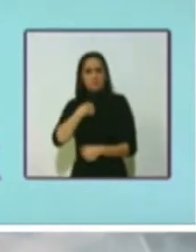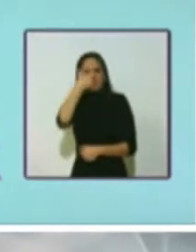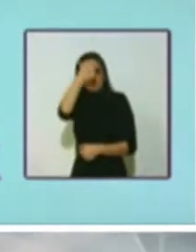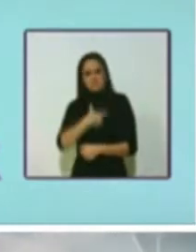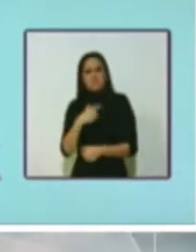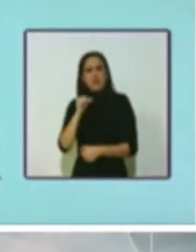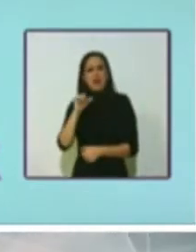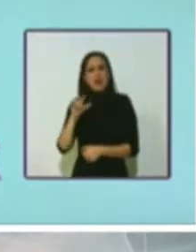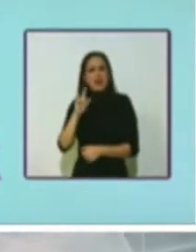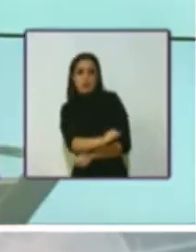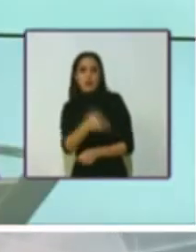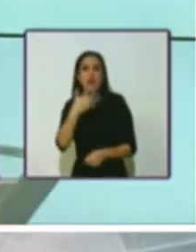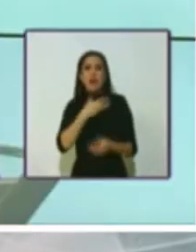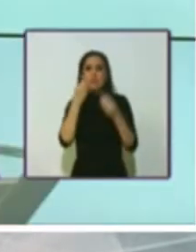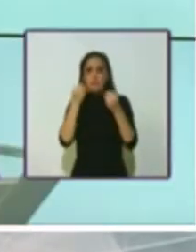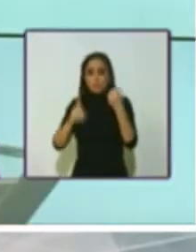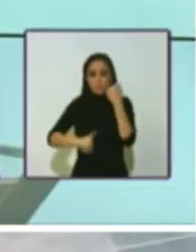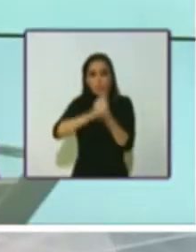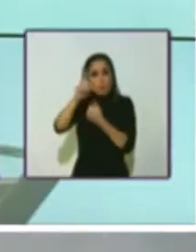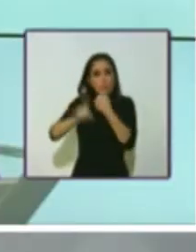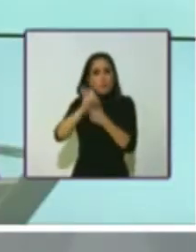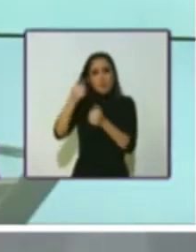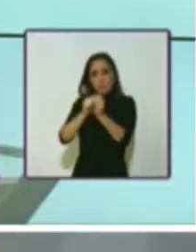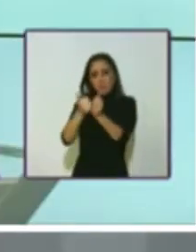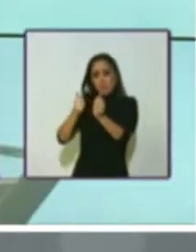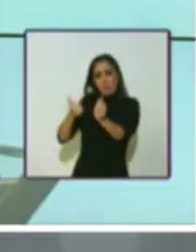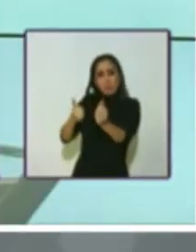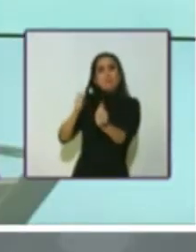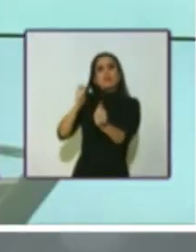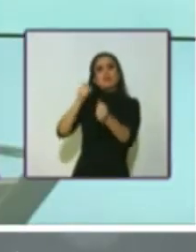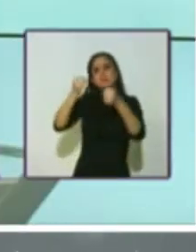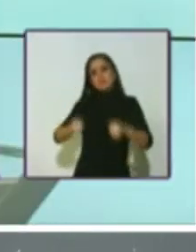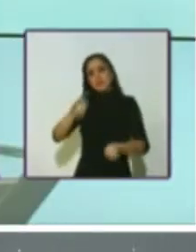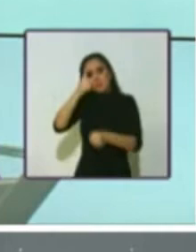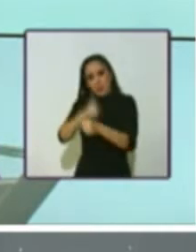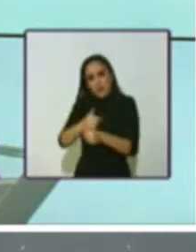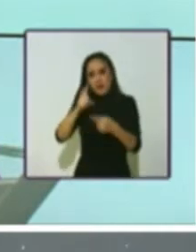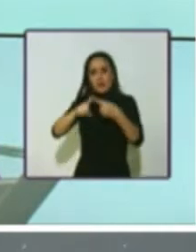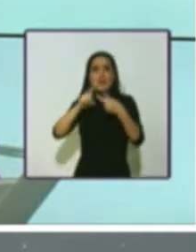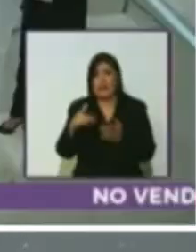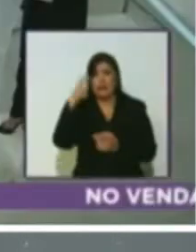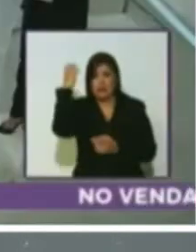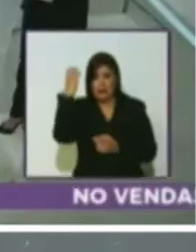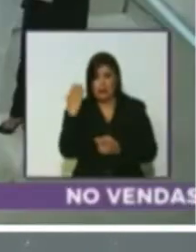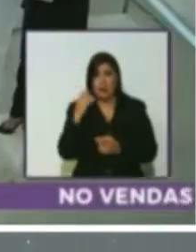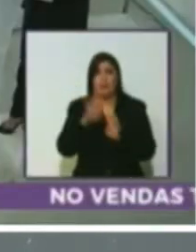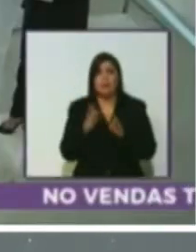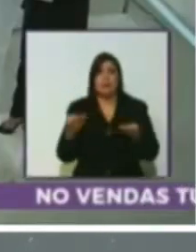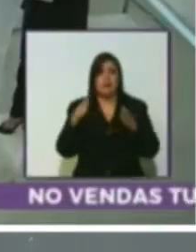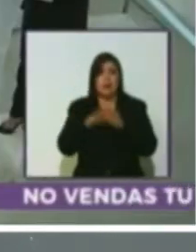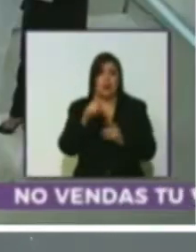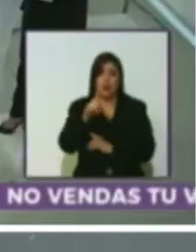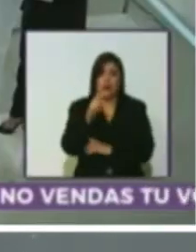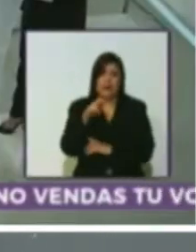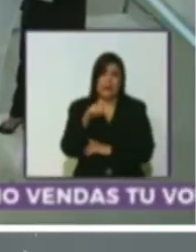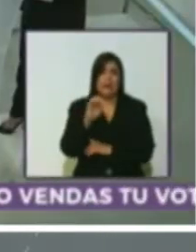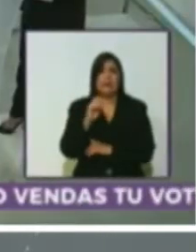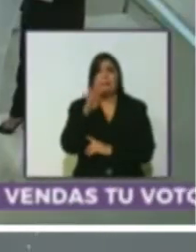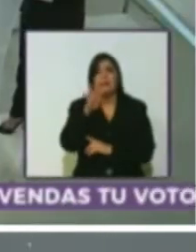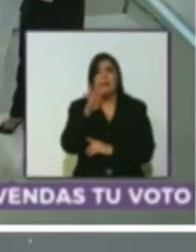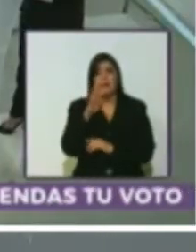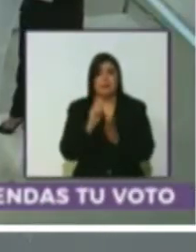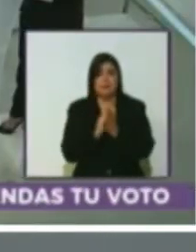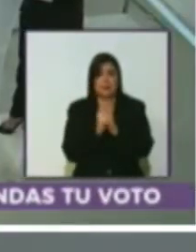debate, que yo no sé si fue exactamente un debate o no. Lo que sí me parece es que al final tendríamos que haber visto la cara de cada uno de